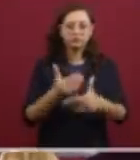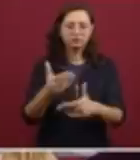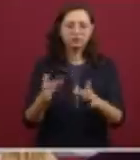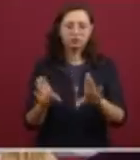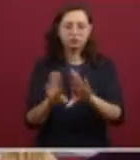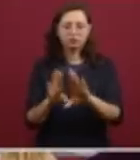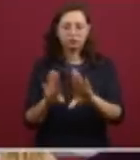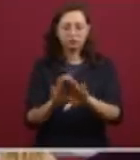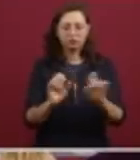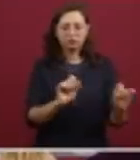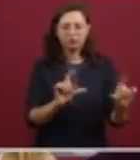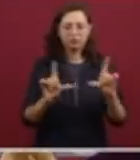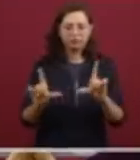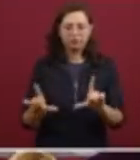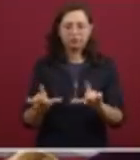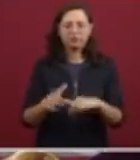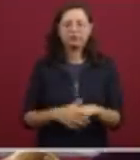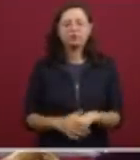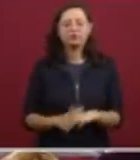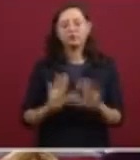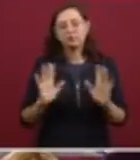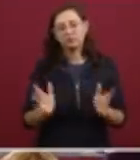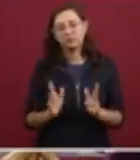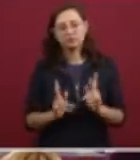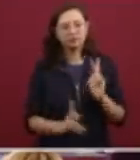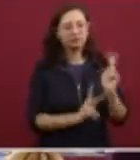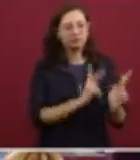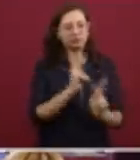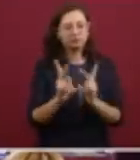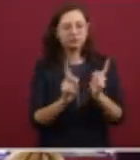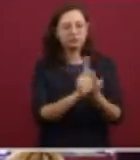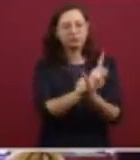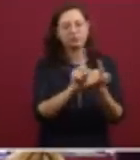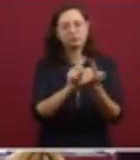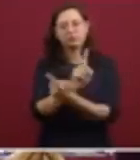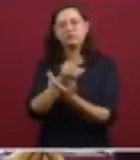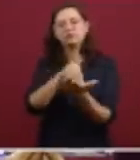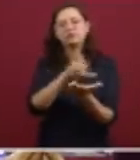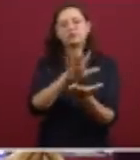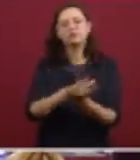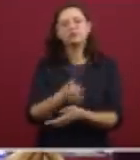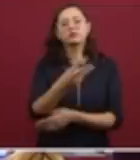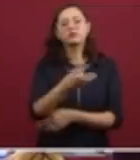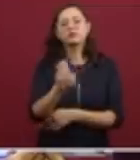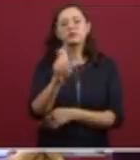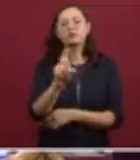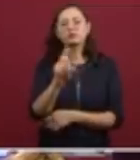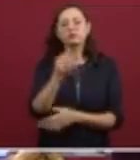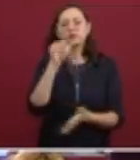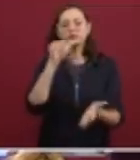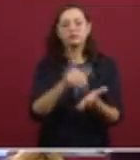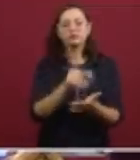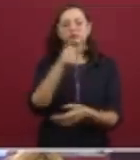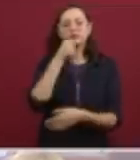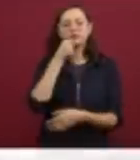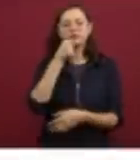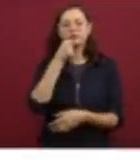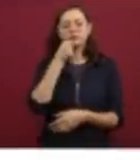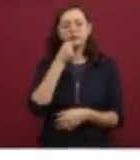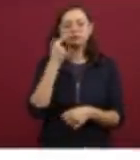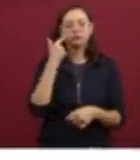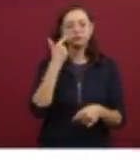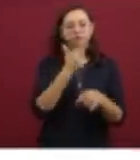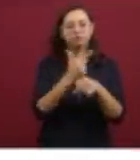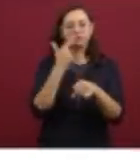Ya habíamos dado un informe del censo, hablo brevemente de ello. Teníamos registrados 330 mil niños, localizamos